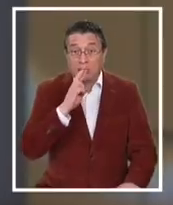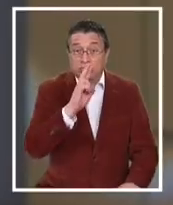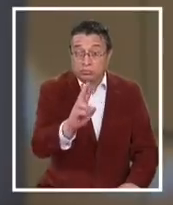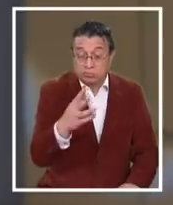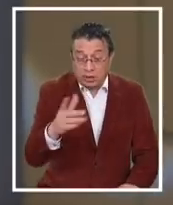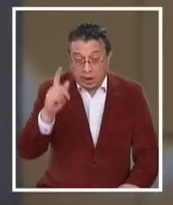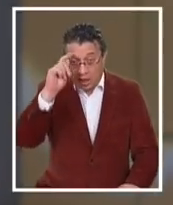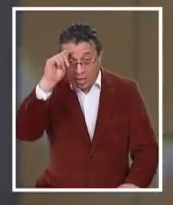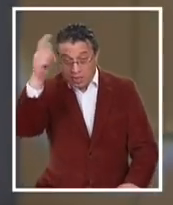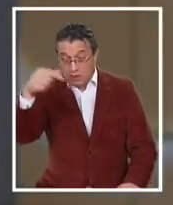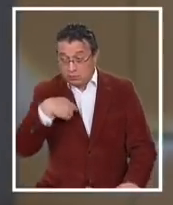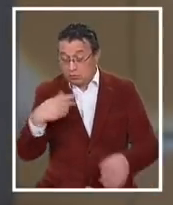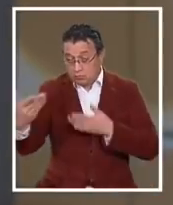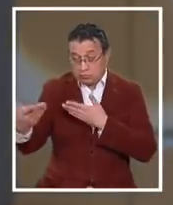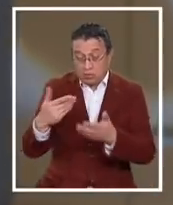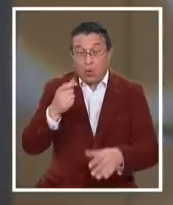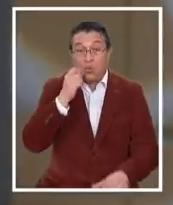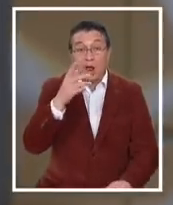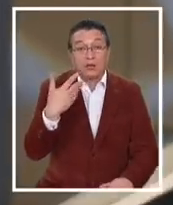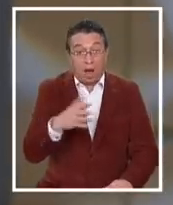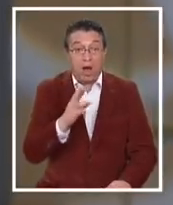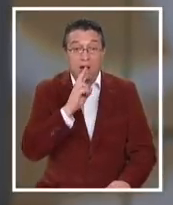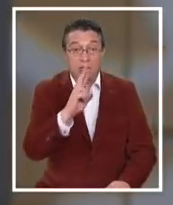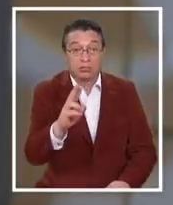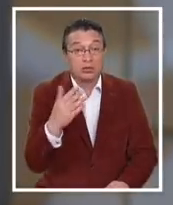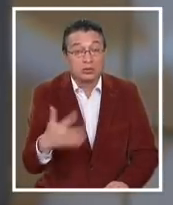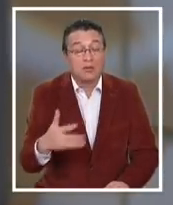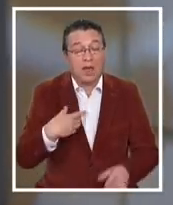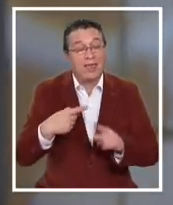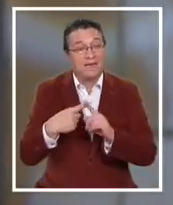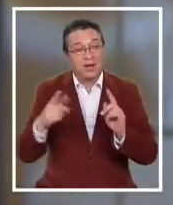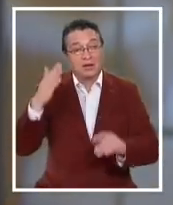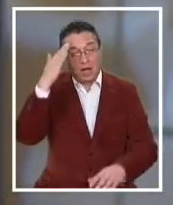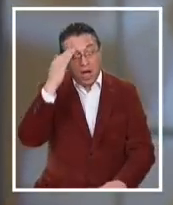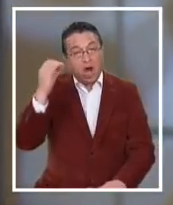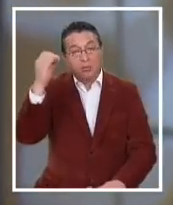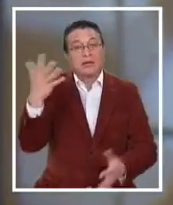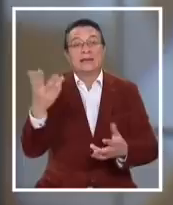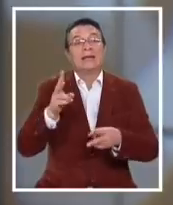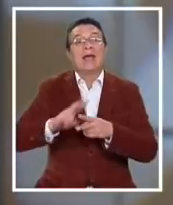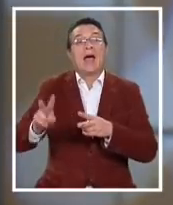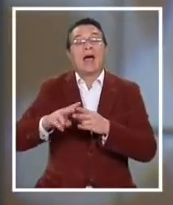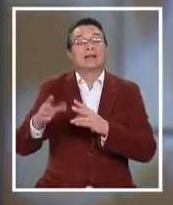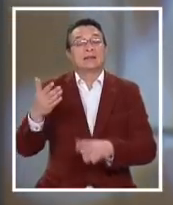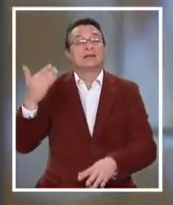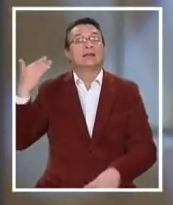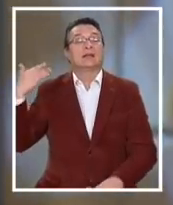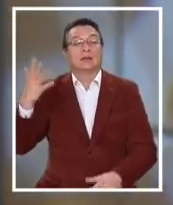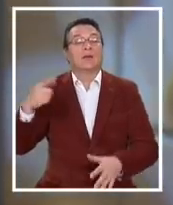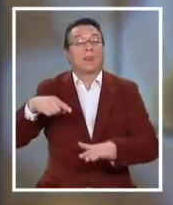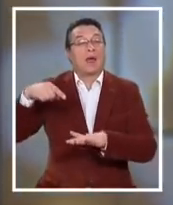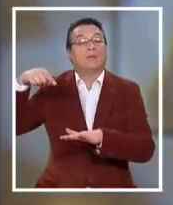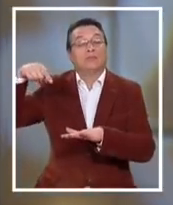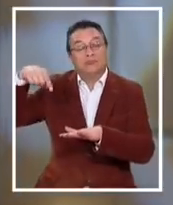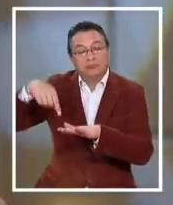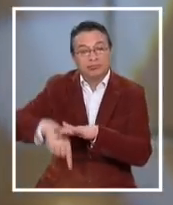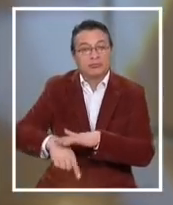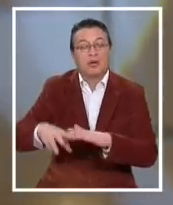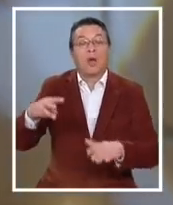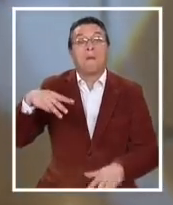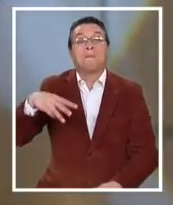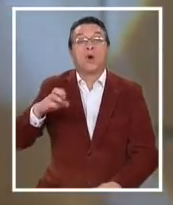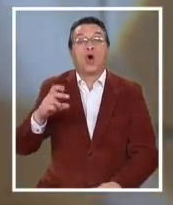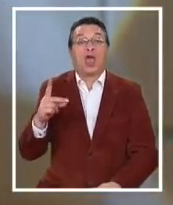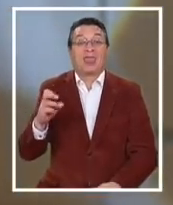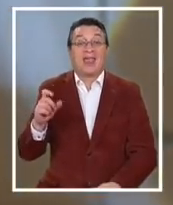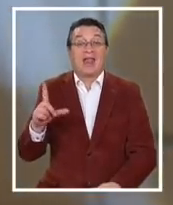ideas. Tenemos una diferente visión de lo que se hizo, en particular de la profundización de un modelo